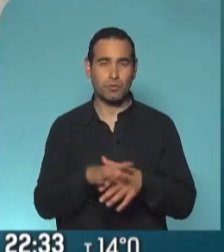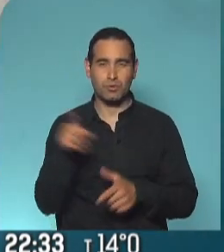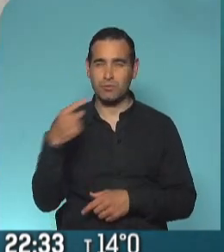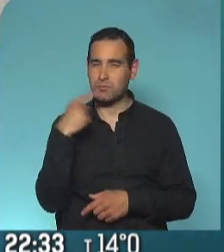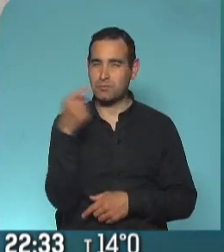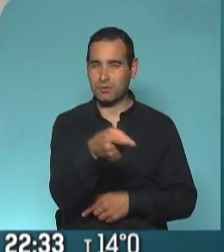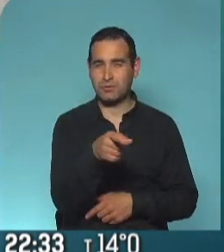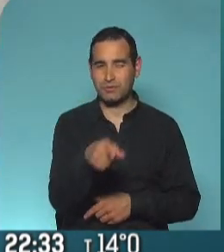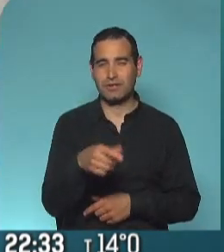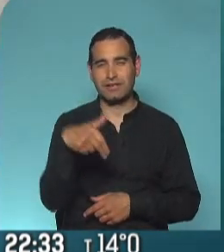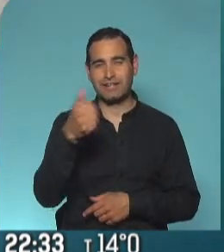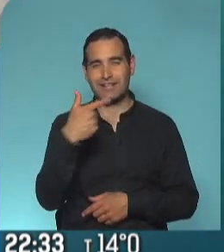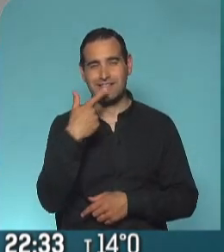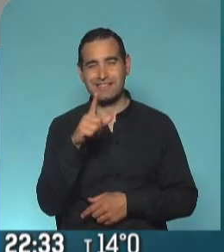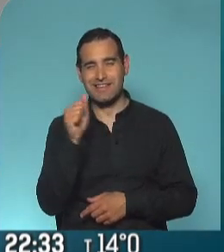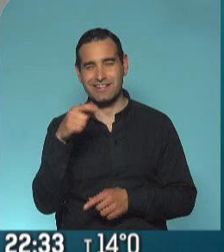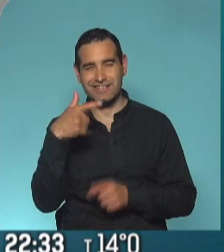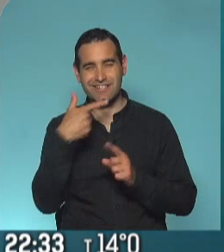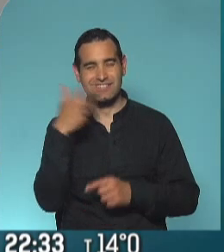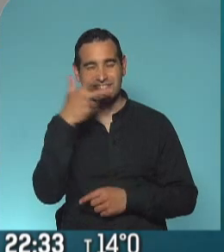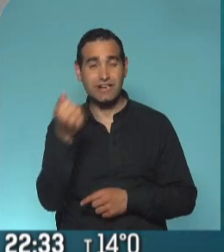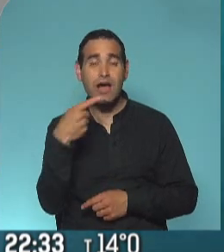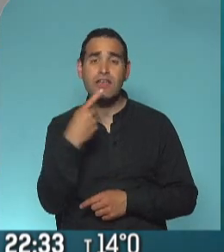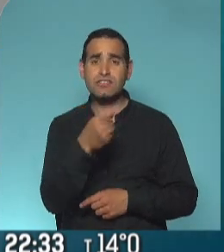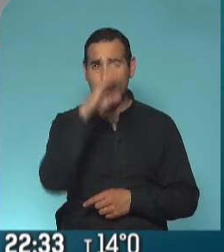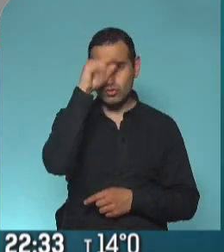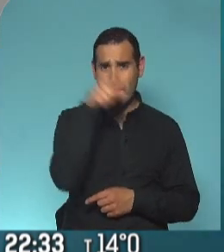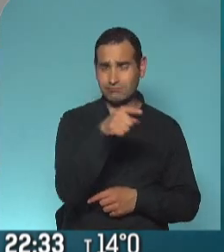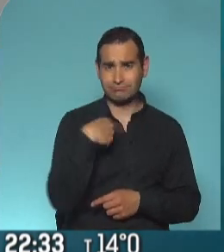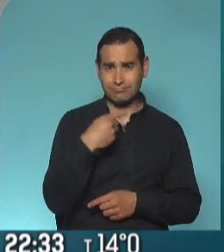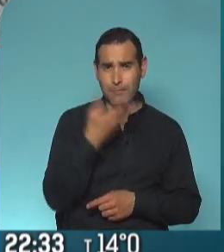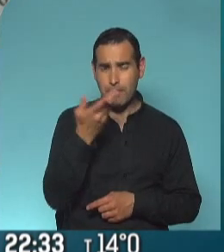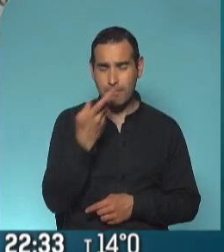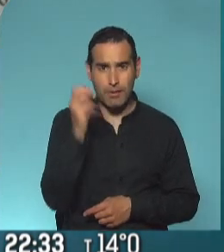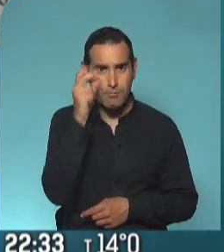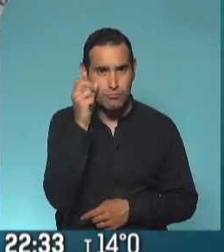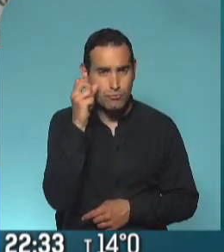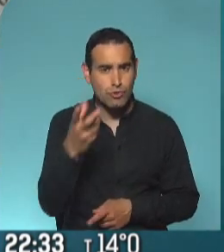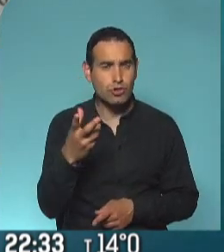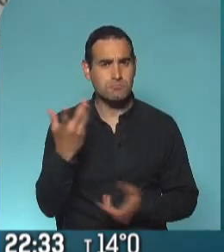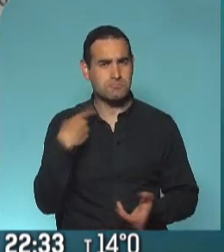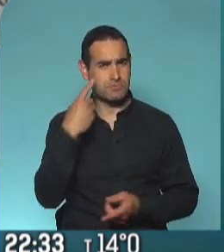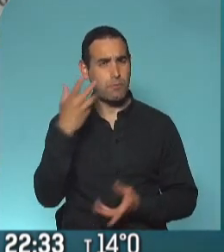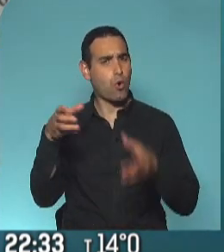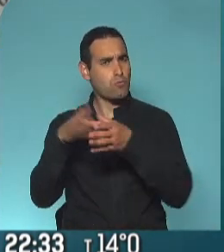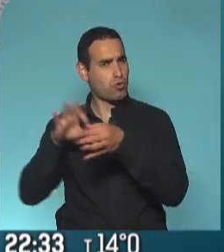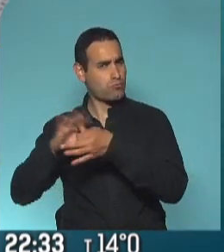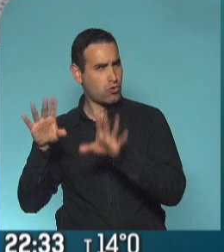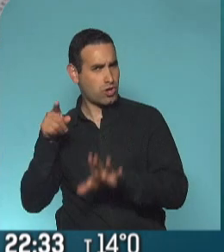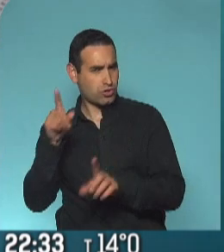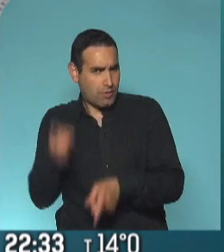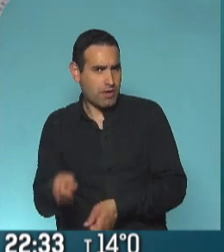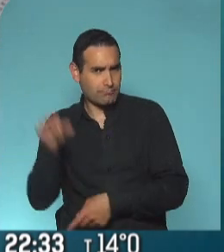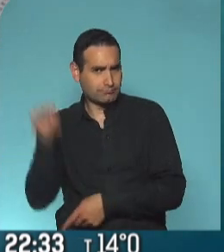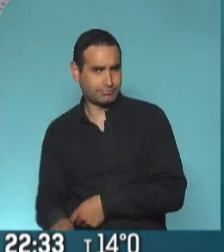o le das la introducción a Natalia diciendo si Trump no es víctima de sí mismo. La pregunta es si los demócratas no son también víctimas de su